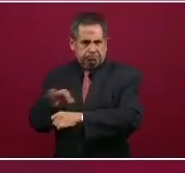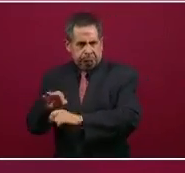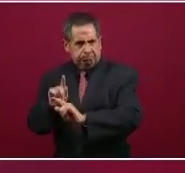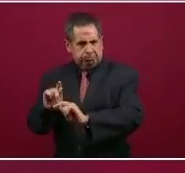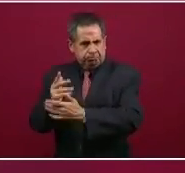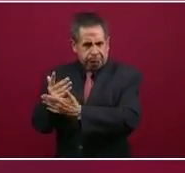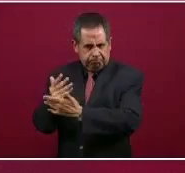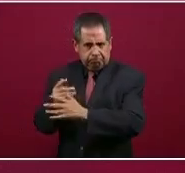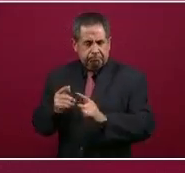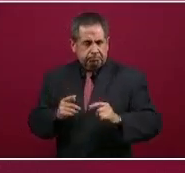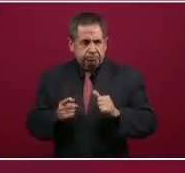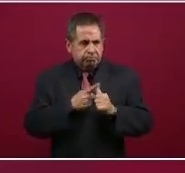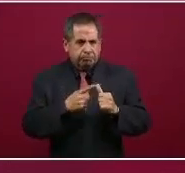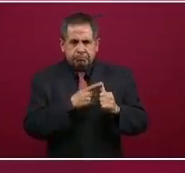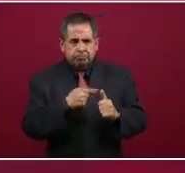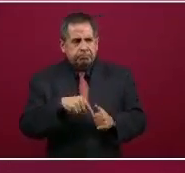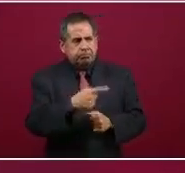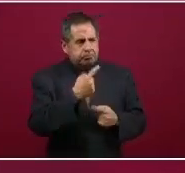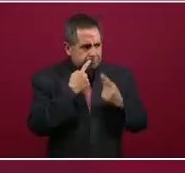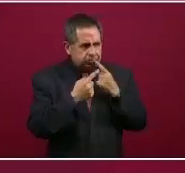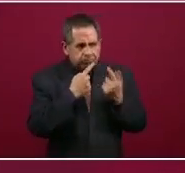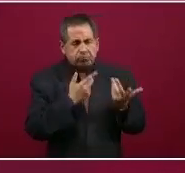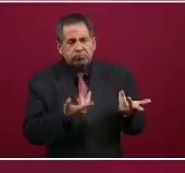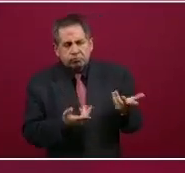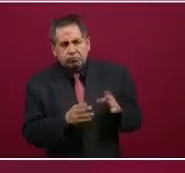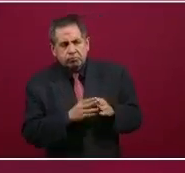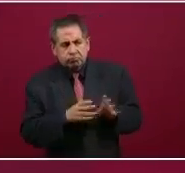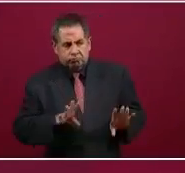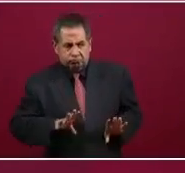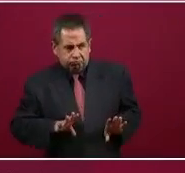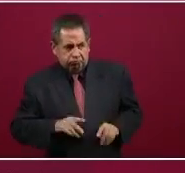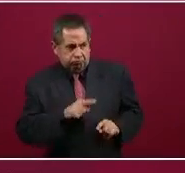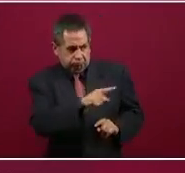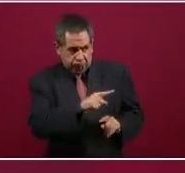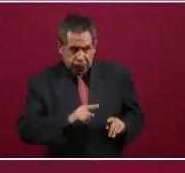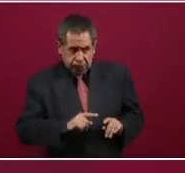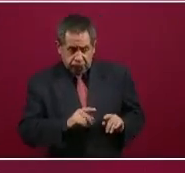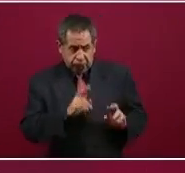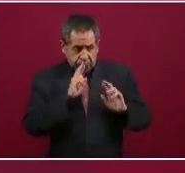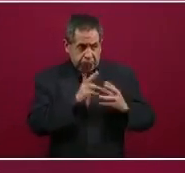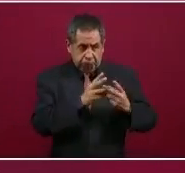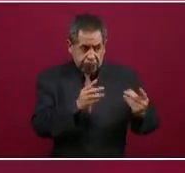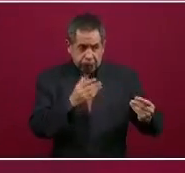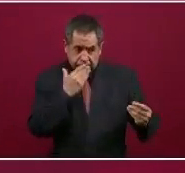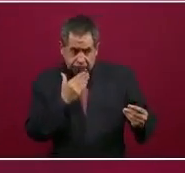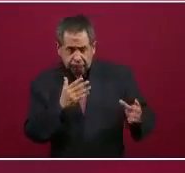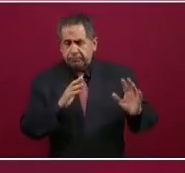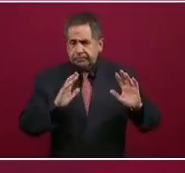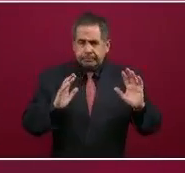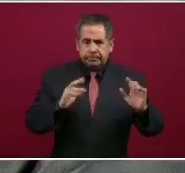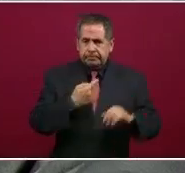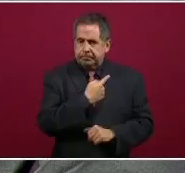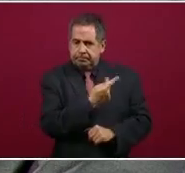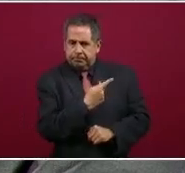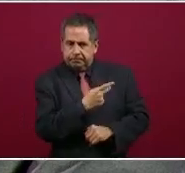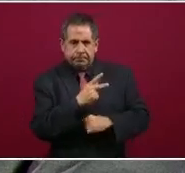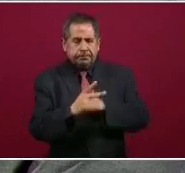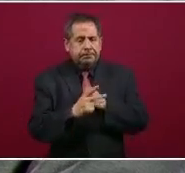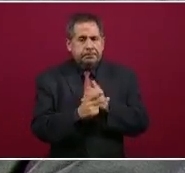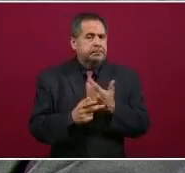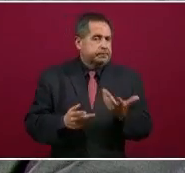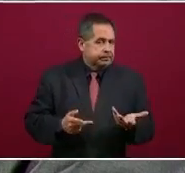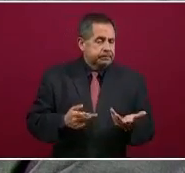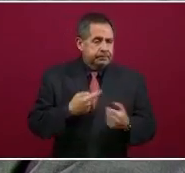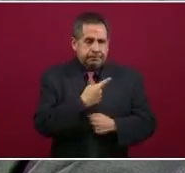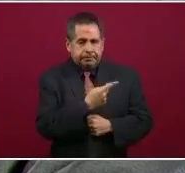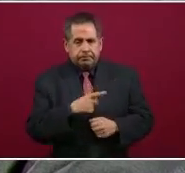buscar una salida conveniente para los dos países, para